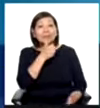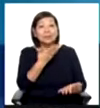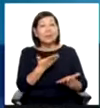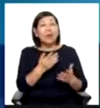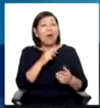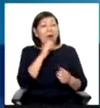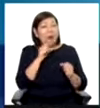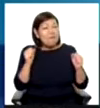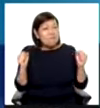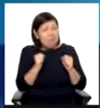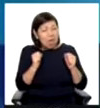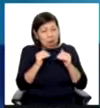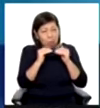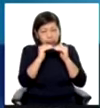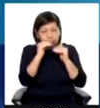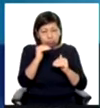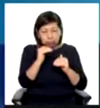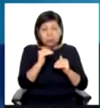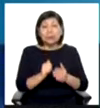las heladas, como